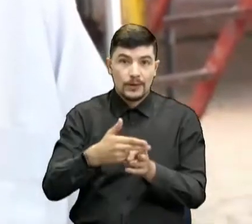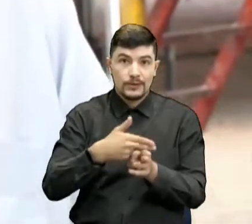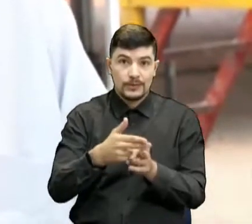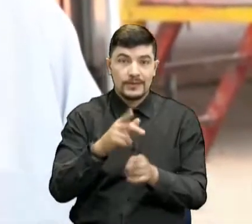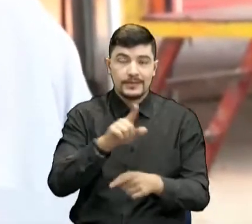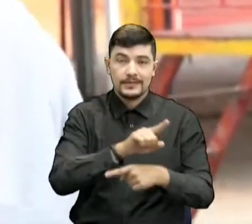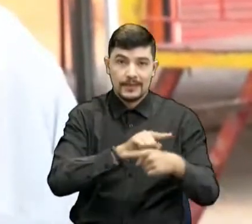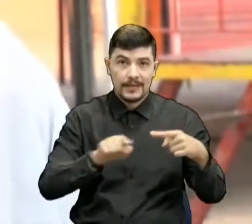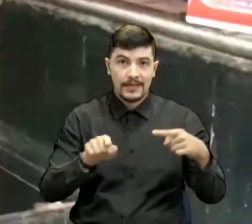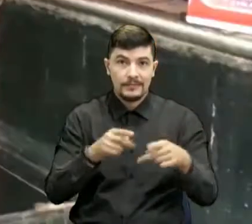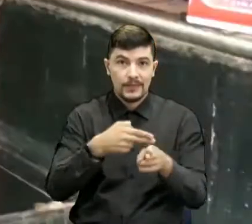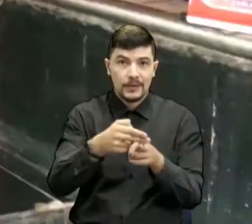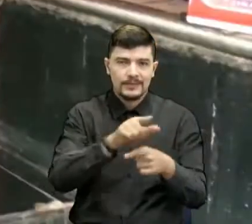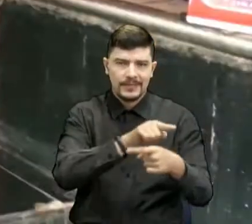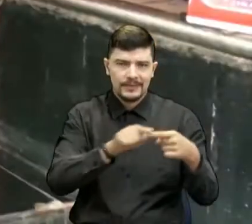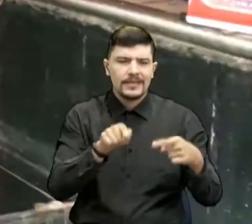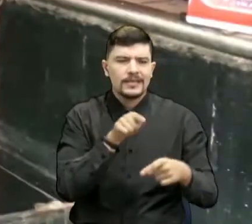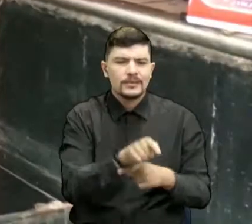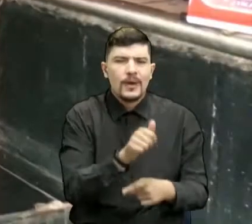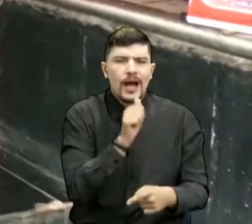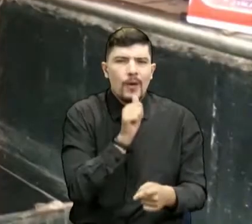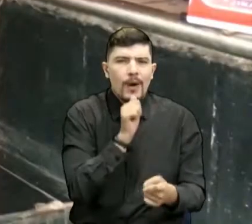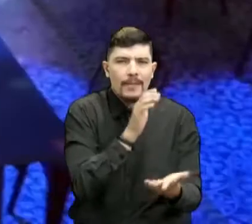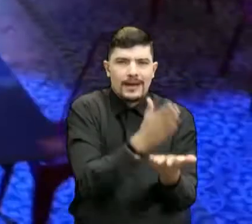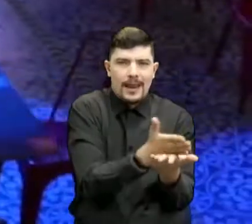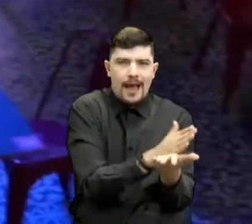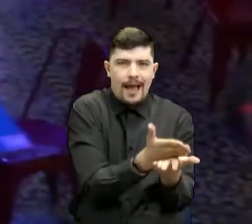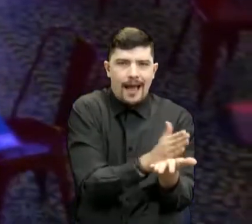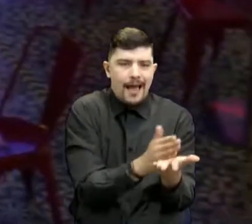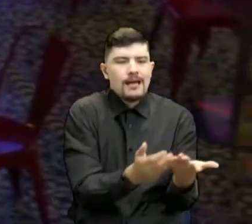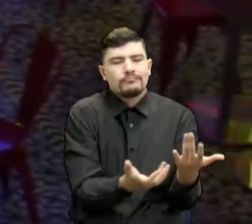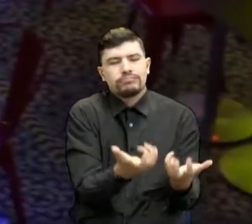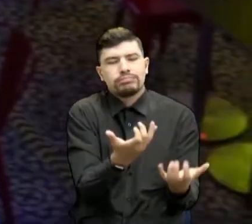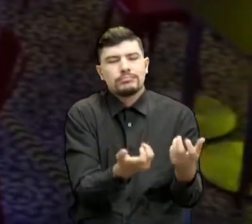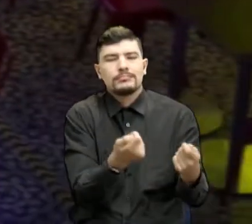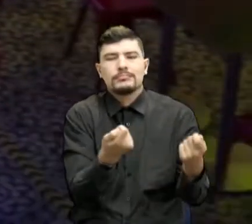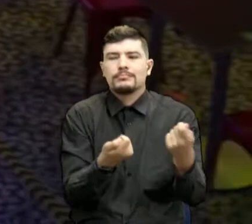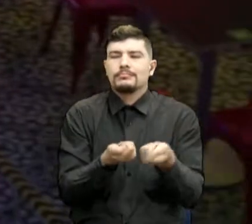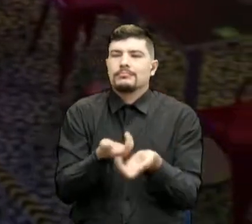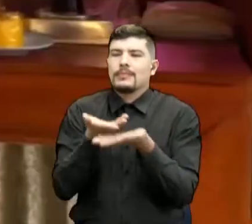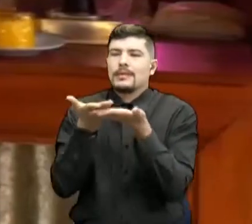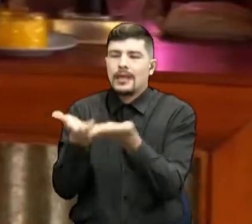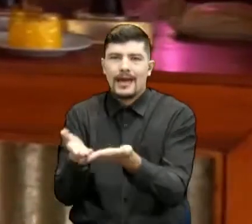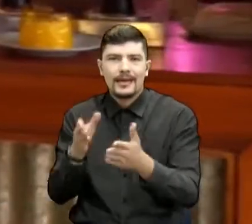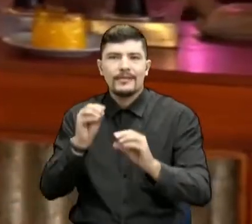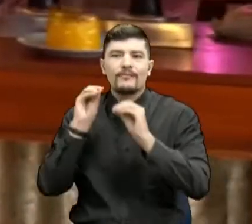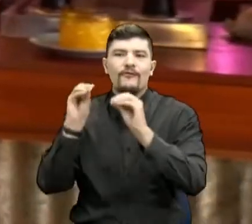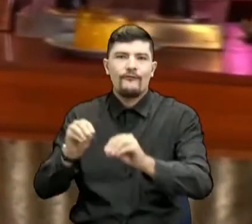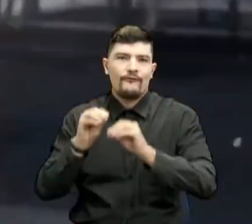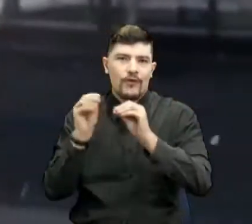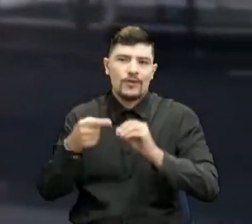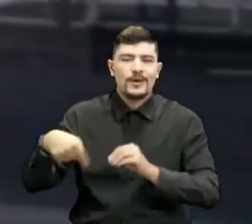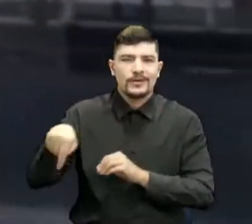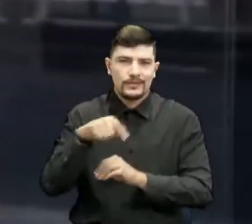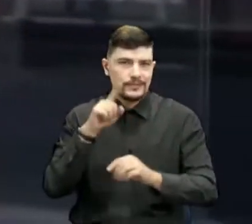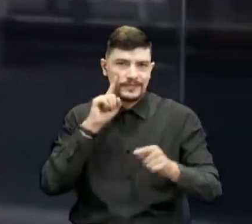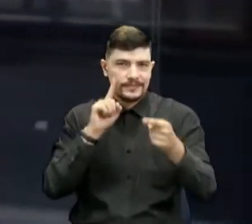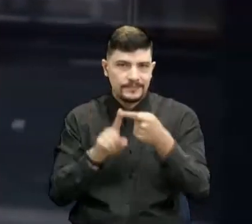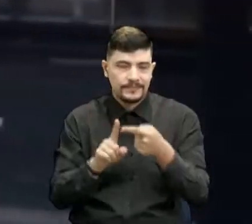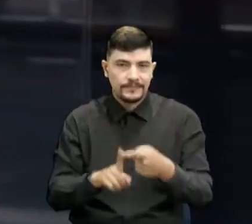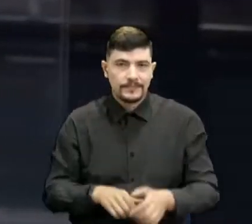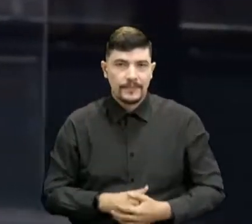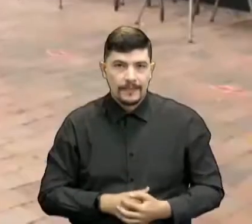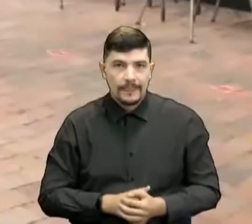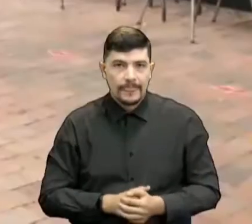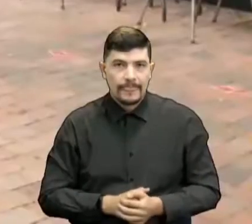plan pedagógico, el gremio de Asobares en Cúcuta propone la reapertura de establecimientos nocturnos en la ciudad. Esta estrategia consiste en realizar el próximo